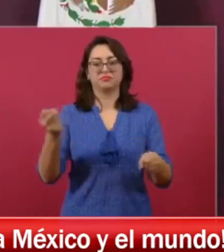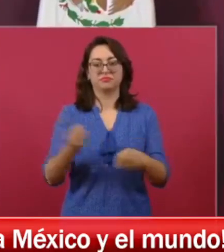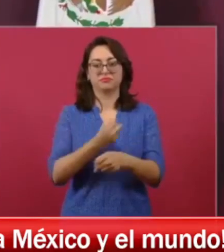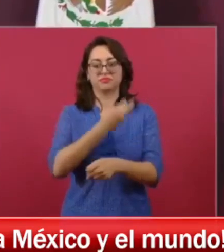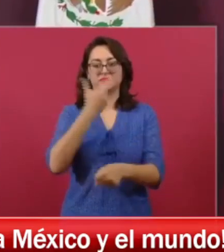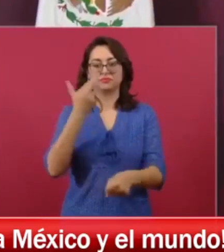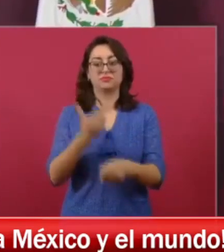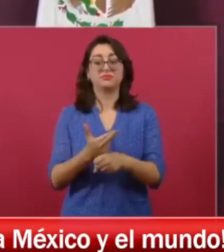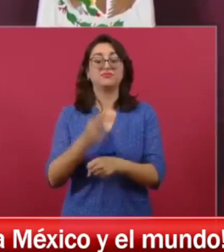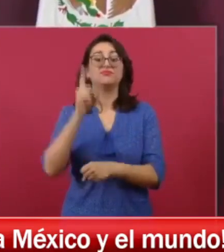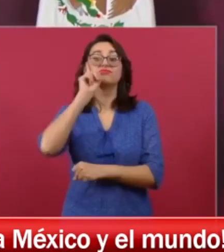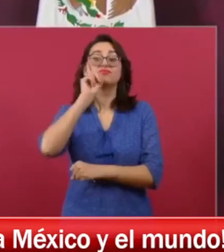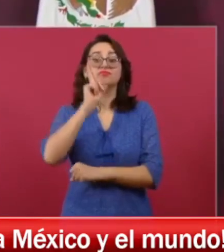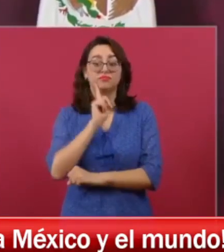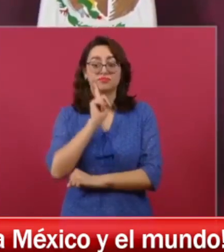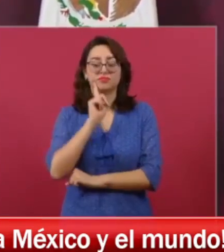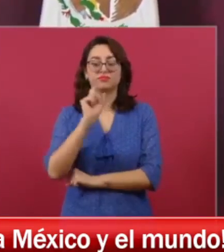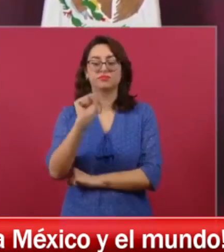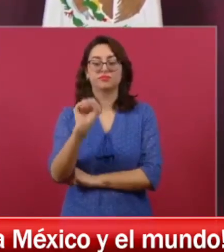gobernación